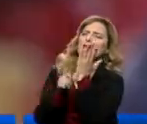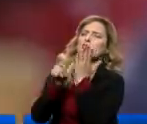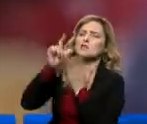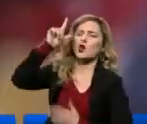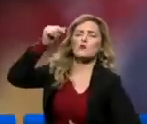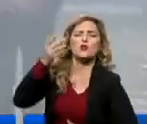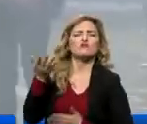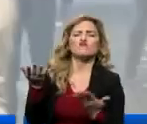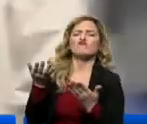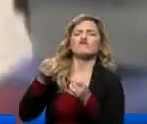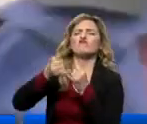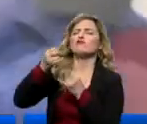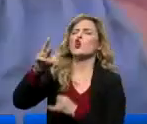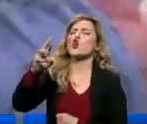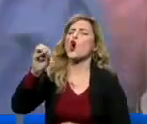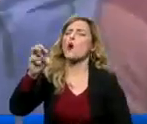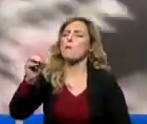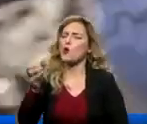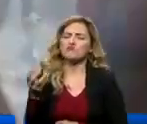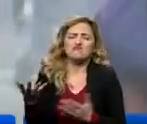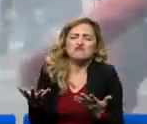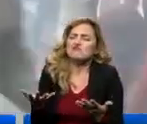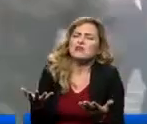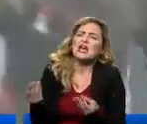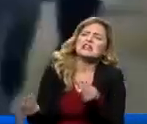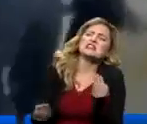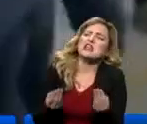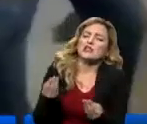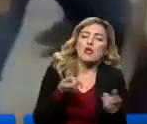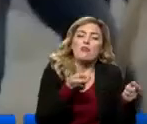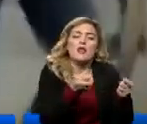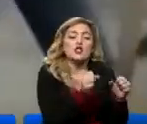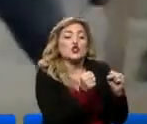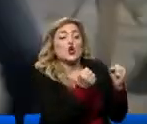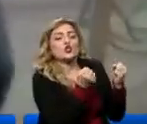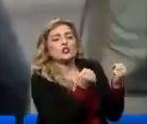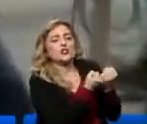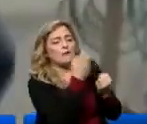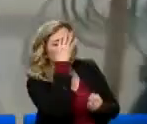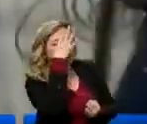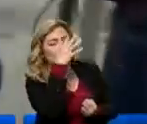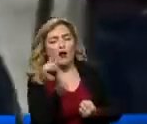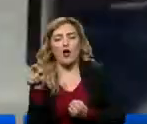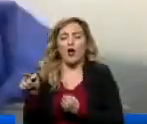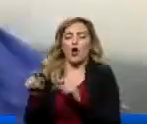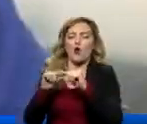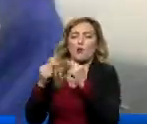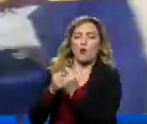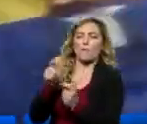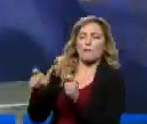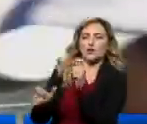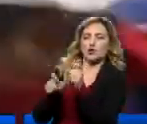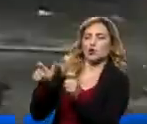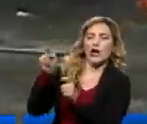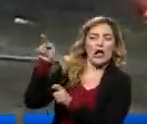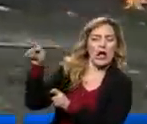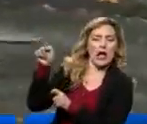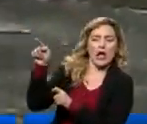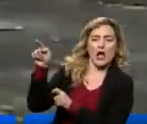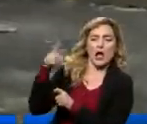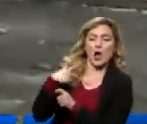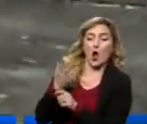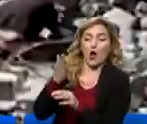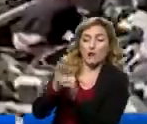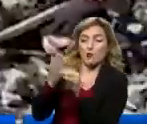no descarta que se hayan dado acciones concertadas entre dirigentes sociales y quienes quisieron desestabilizar el país. Aseguró